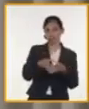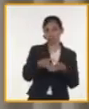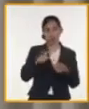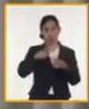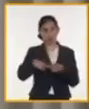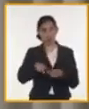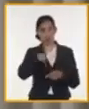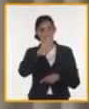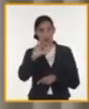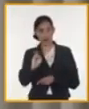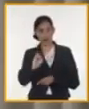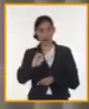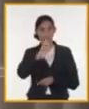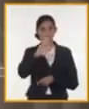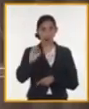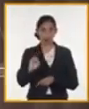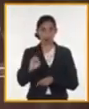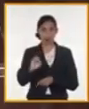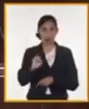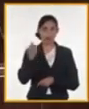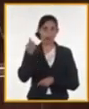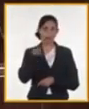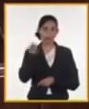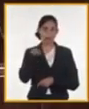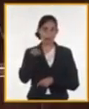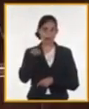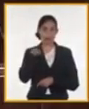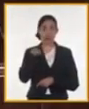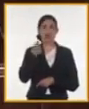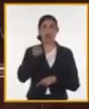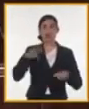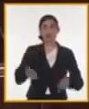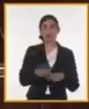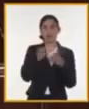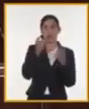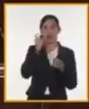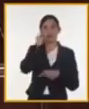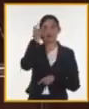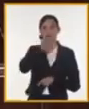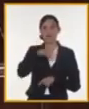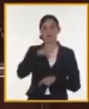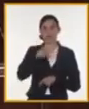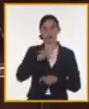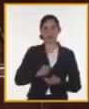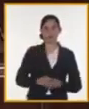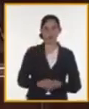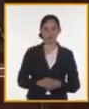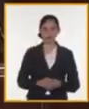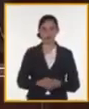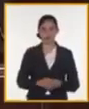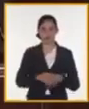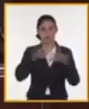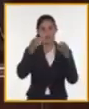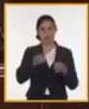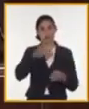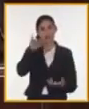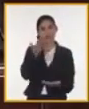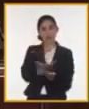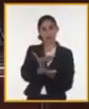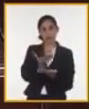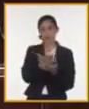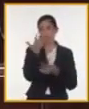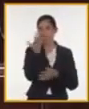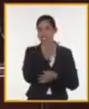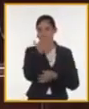50 y 60 años del aniversario de las Fuerzas Armadas Revolucionarias. Asimismo, se propone al general